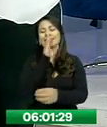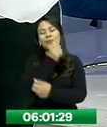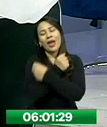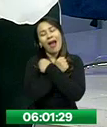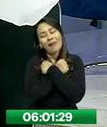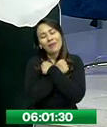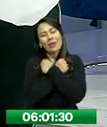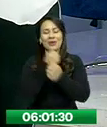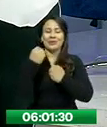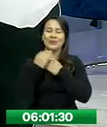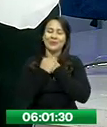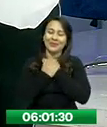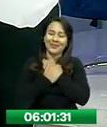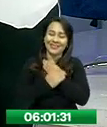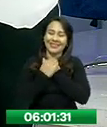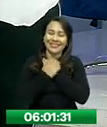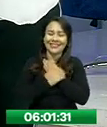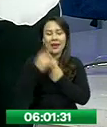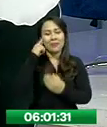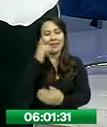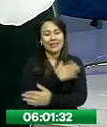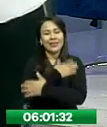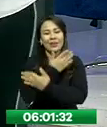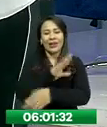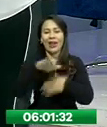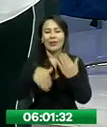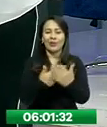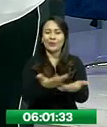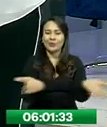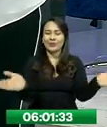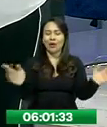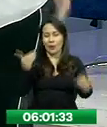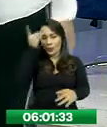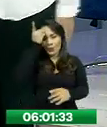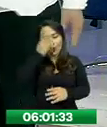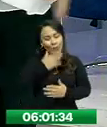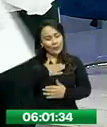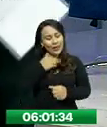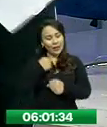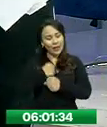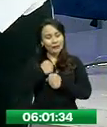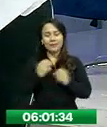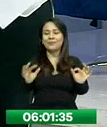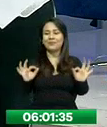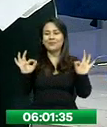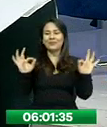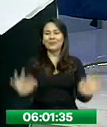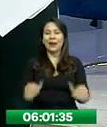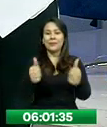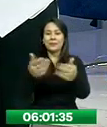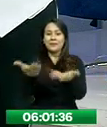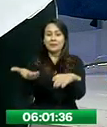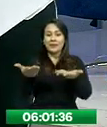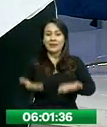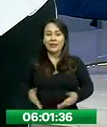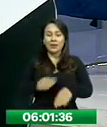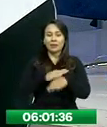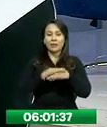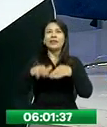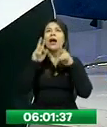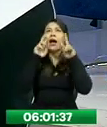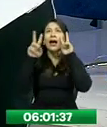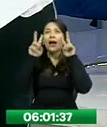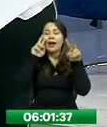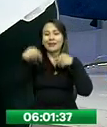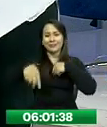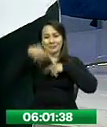amor, con pasión, con cariño y con gran voluntad. ¿Verdad que sí? Eso, indudablemente que así es. Así que invitados todos, bienvenidos para acá a informarse